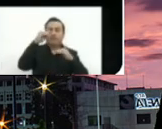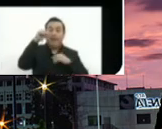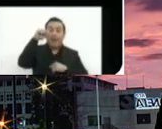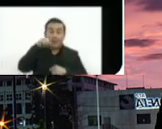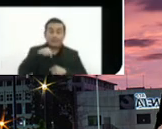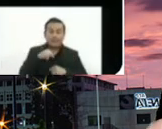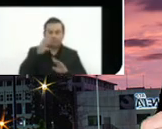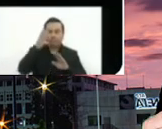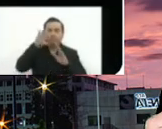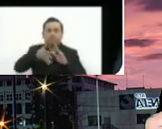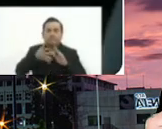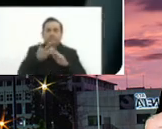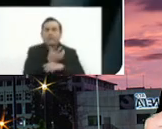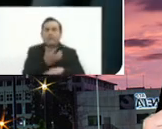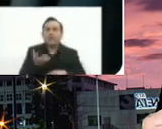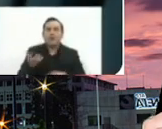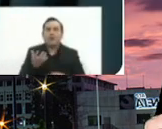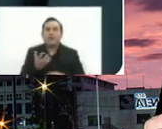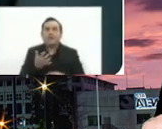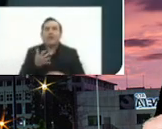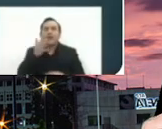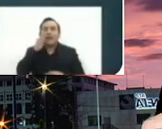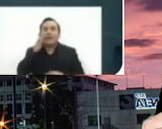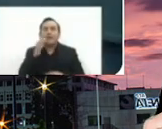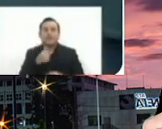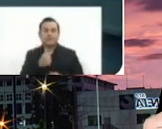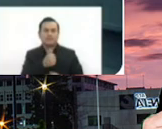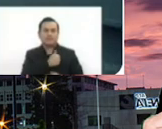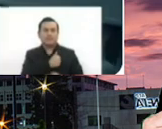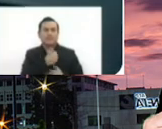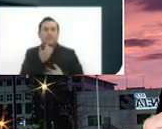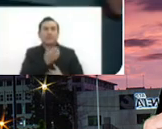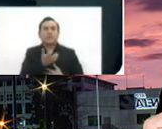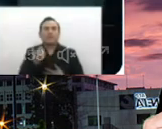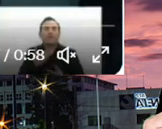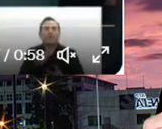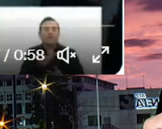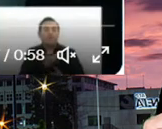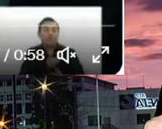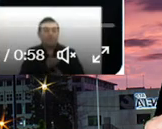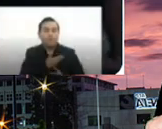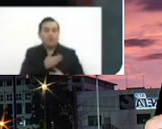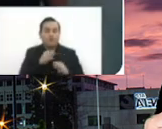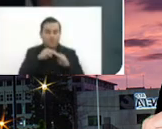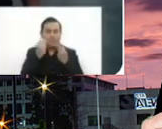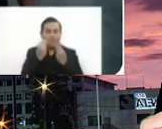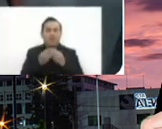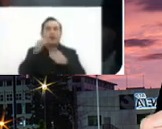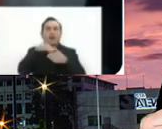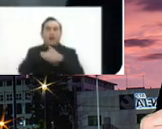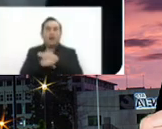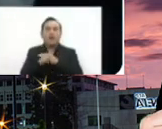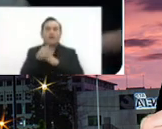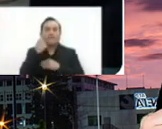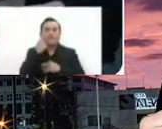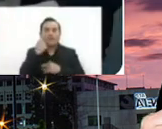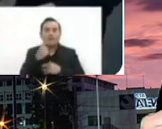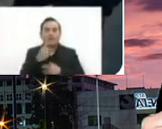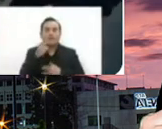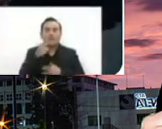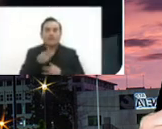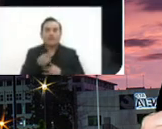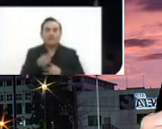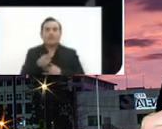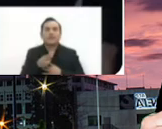captado referente a la cadena nacional. Así que son muchas cosas, muchos cambios que vienen. Y bueno, la verdad, brother, yo